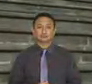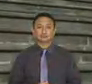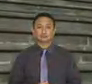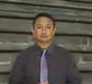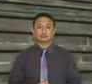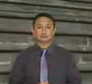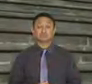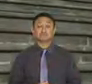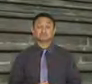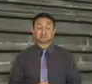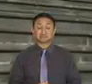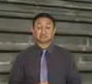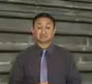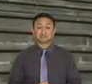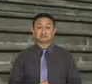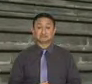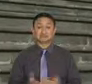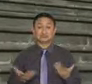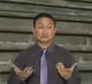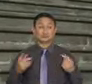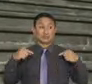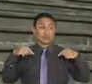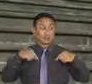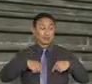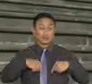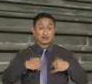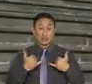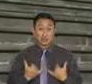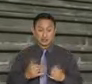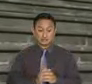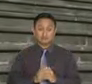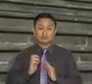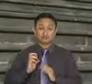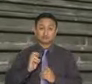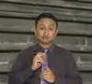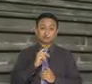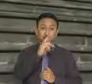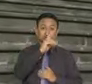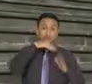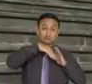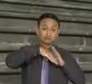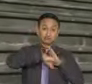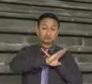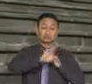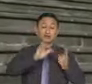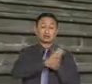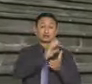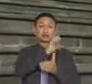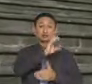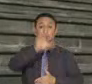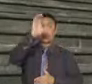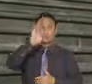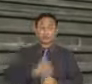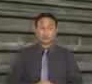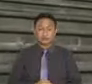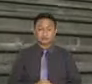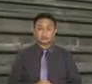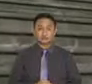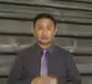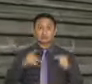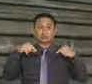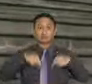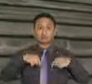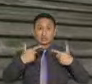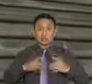así es y precisamente donde nosotros nos encontramos en las gradas en el ingreso principal del Instituto Nacional Mejía es